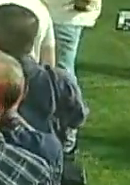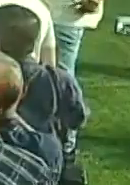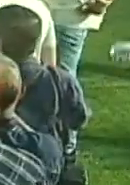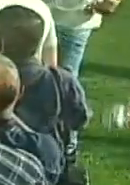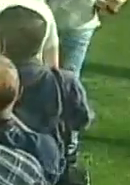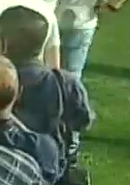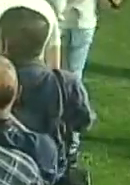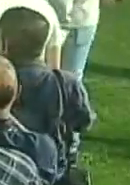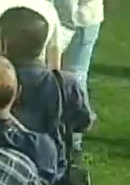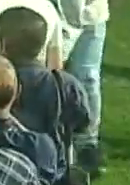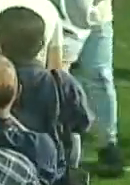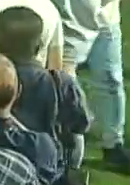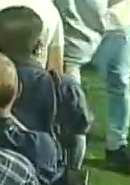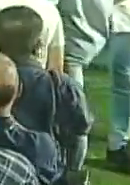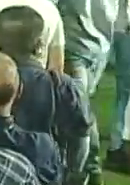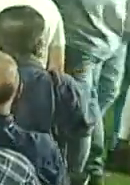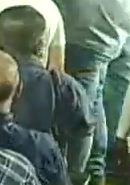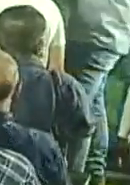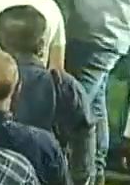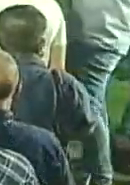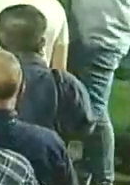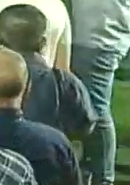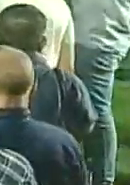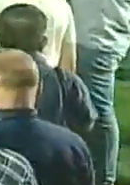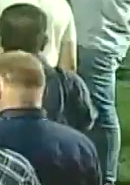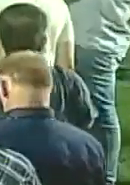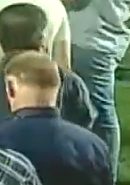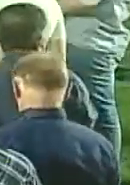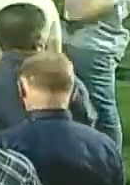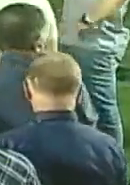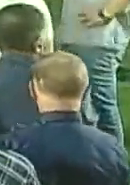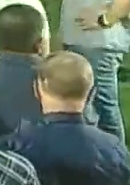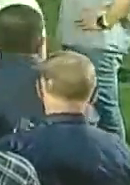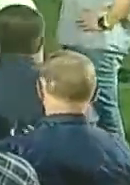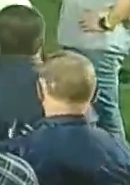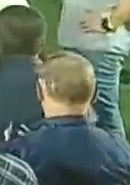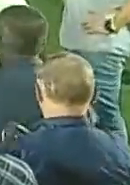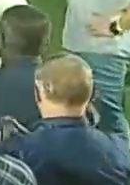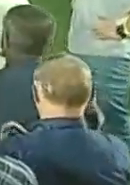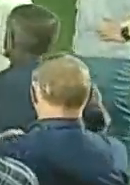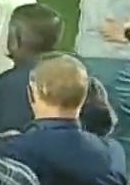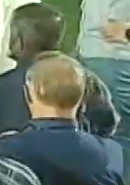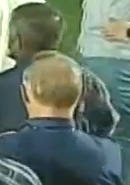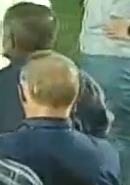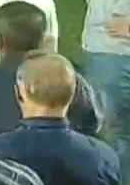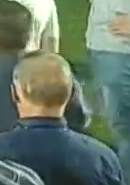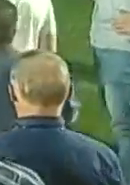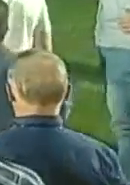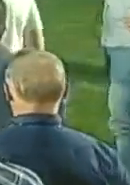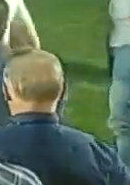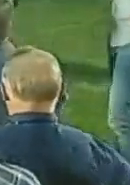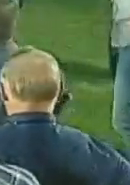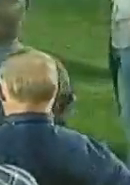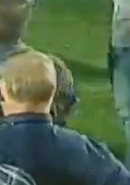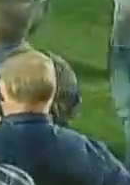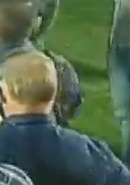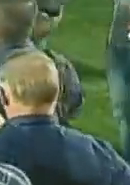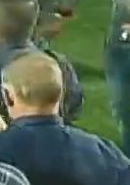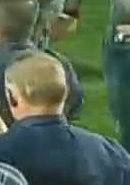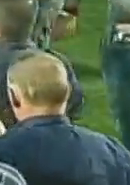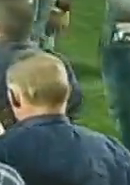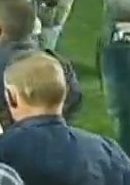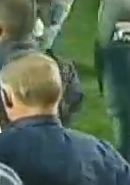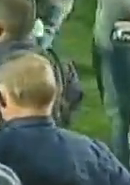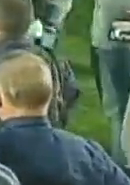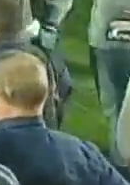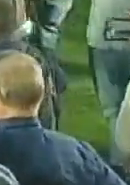Cinco veces fui campeón, cuando en tu delegación Luis Velázquez me llevaba. Apenas yo era un polluelo, tu cielo estrenó mis alas,